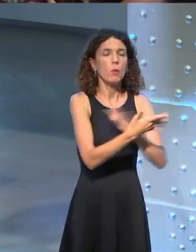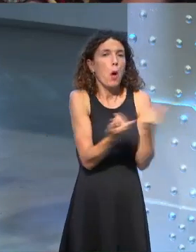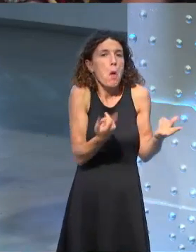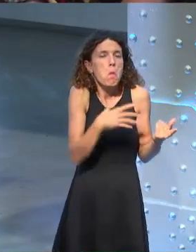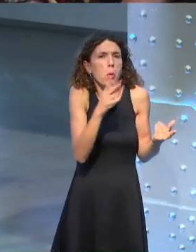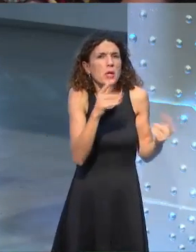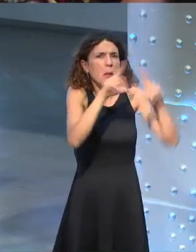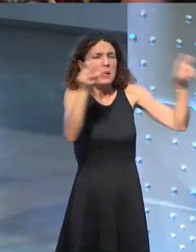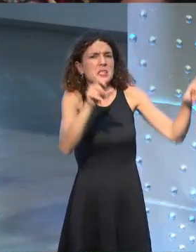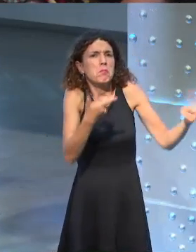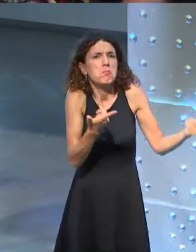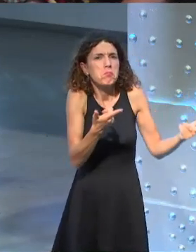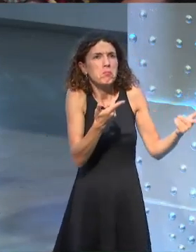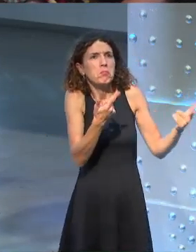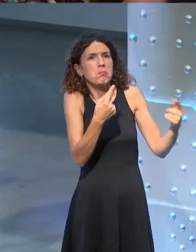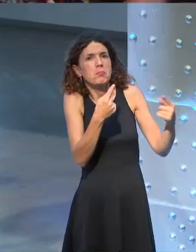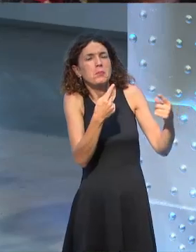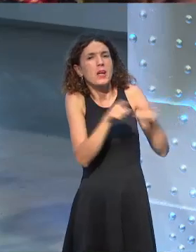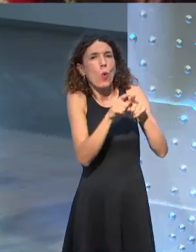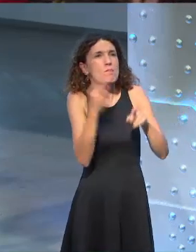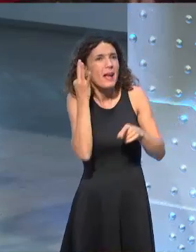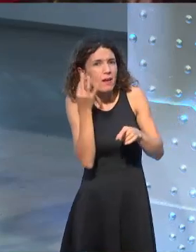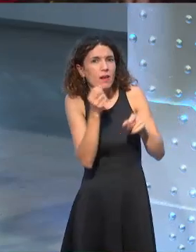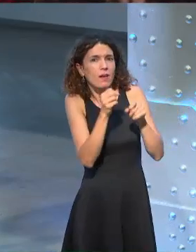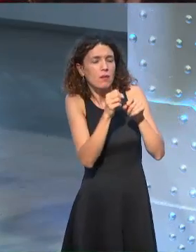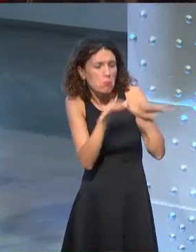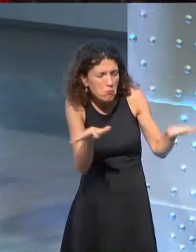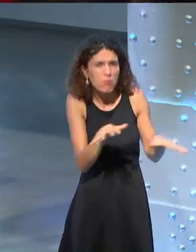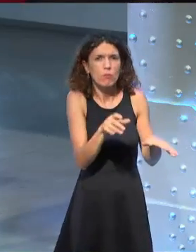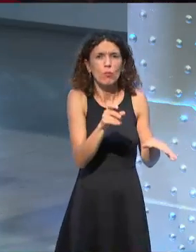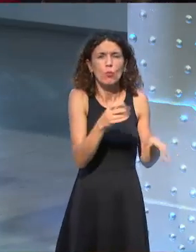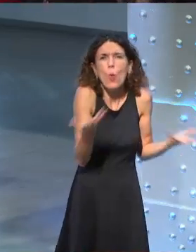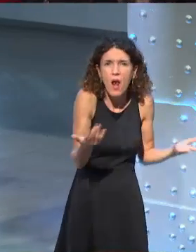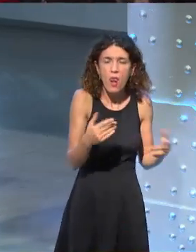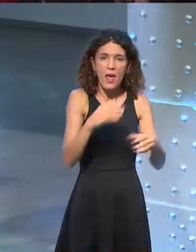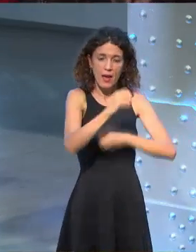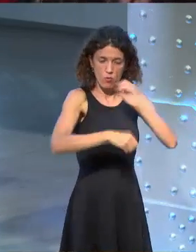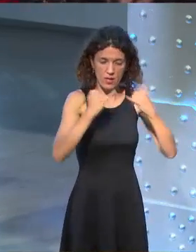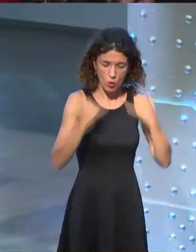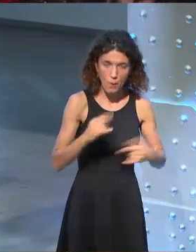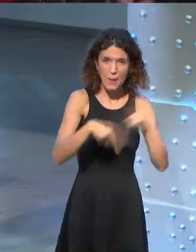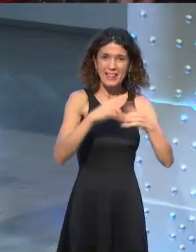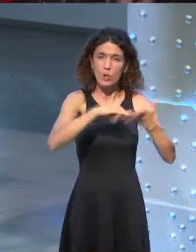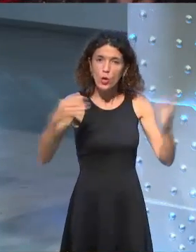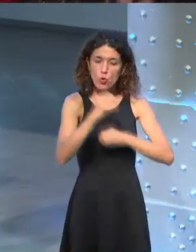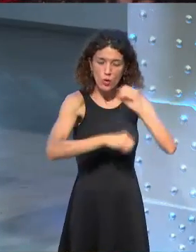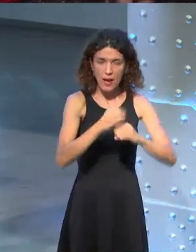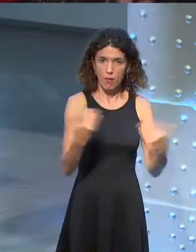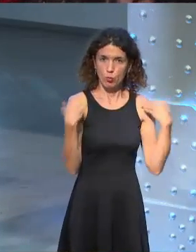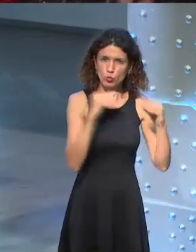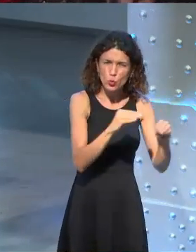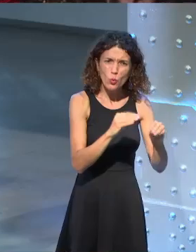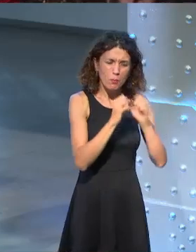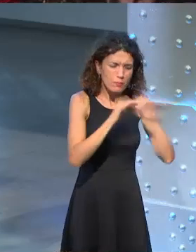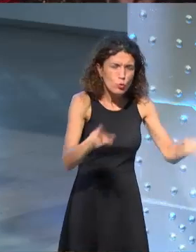ser, porque dices, ¿cuál es el mensaje que mandan estas mujeres que están dedicadas a la energía nuclear y a la tecnología nuclear?